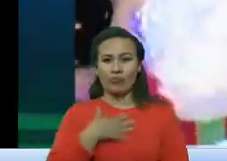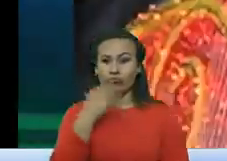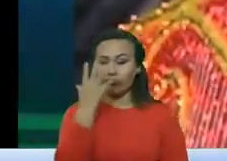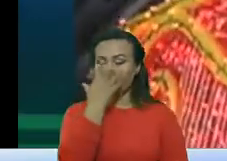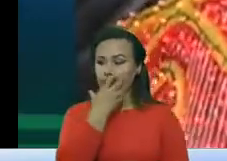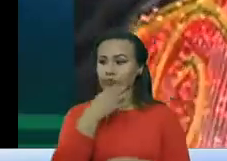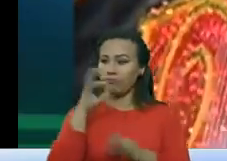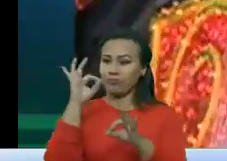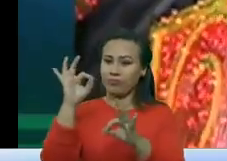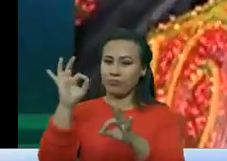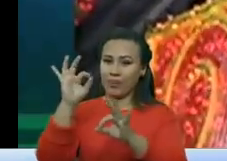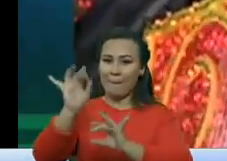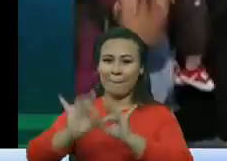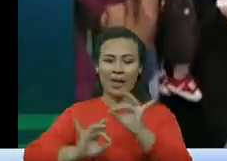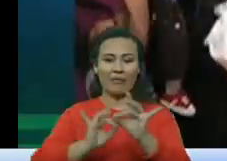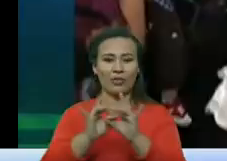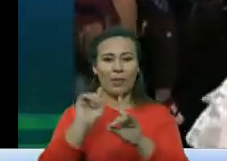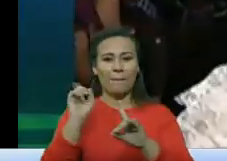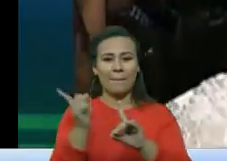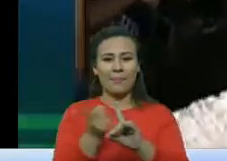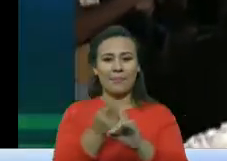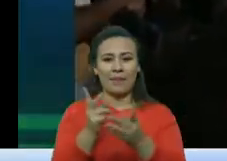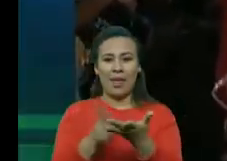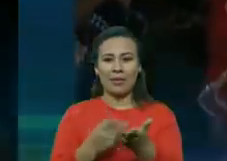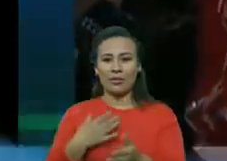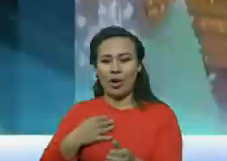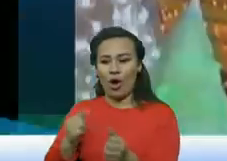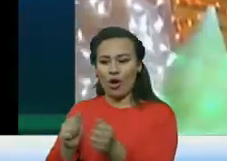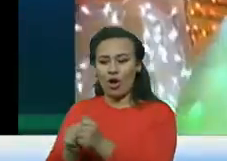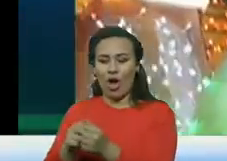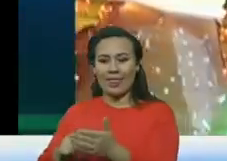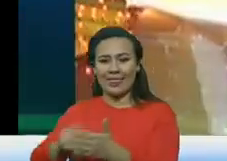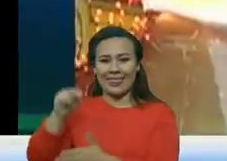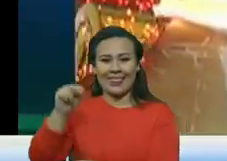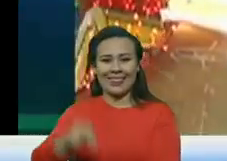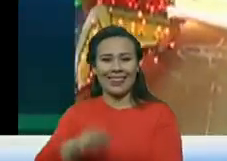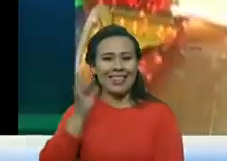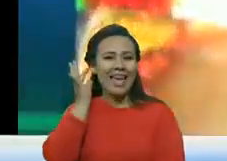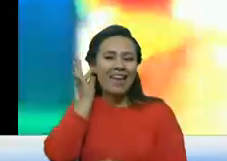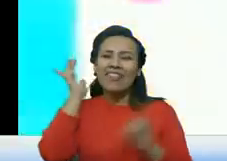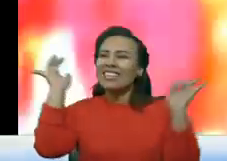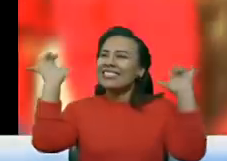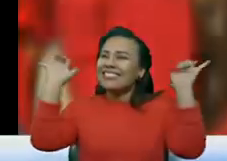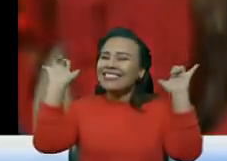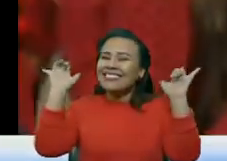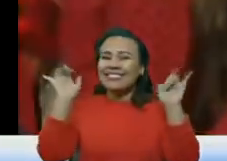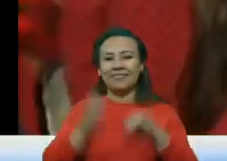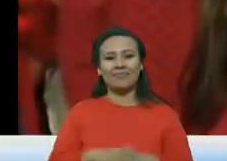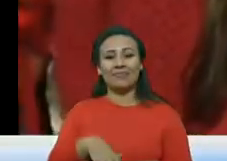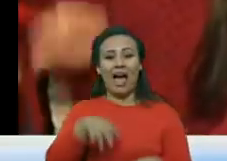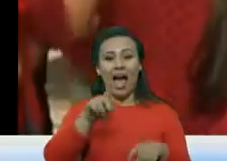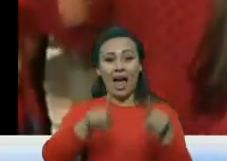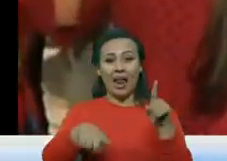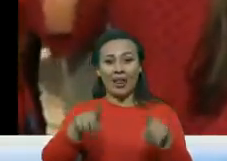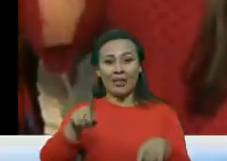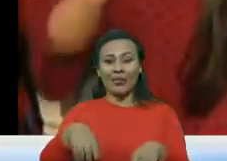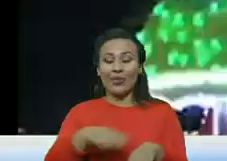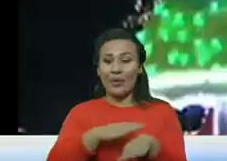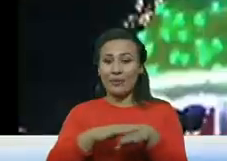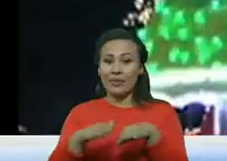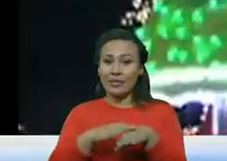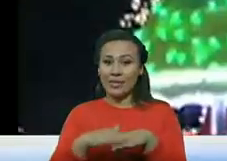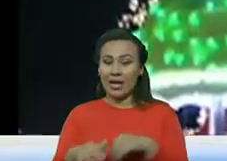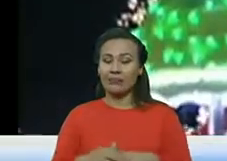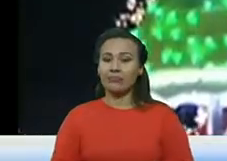excelente. Primera vez, oiga, estoy andando con mis nietas. Chévere, chévere. Hubo quienes incluso exhortaron a